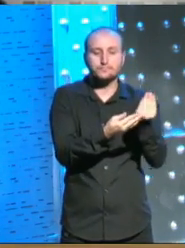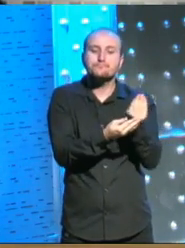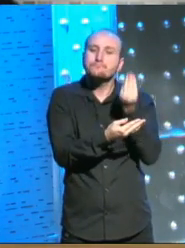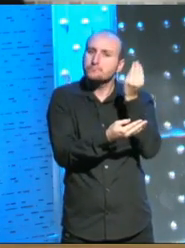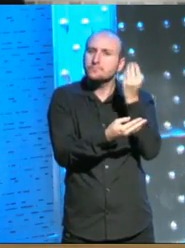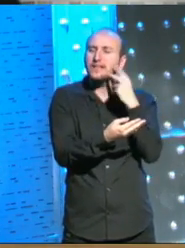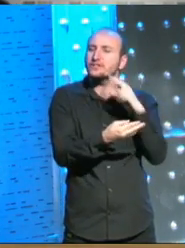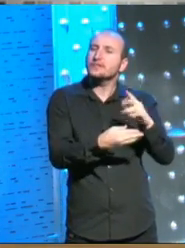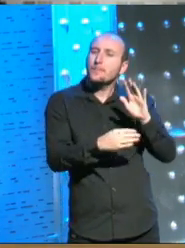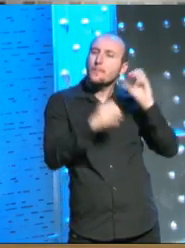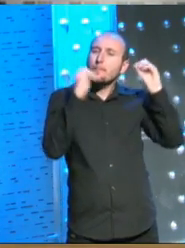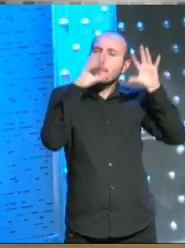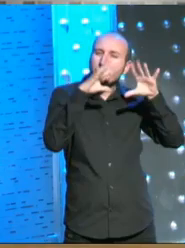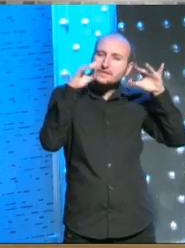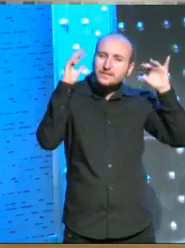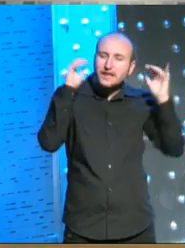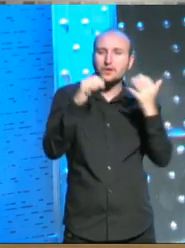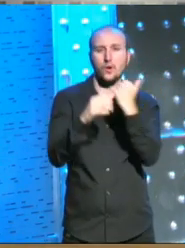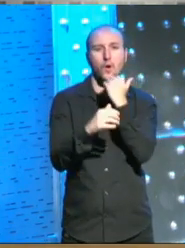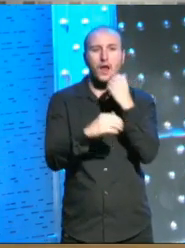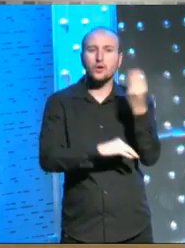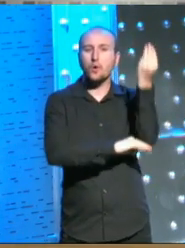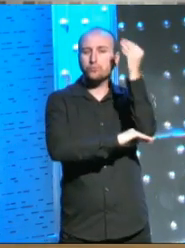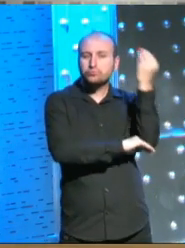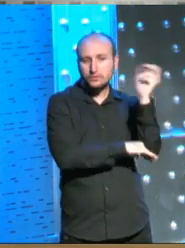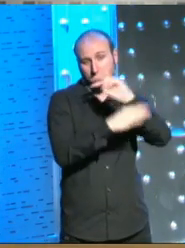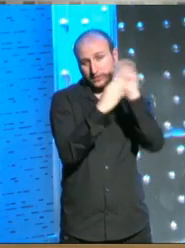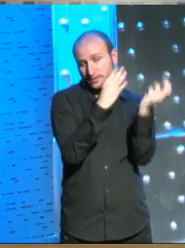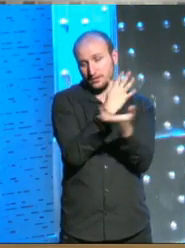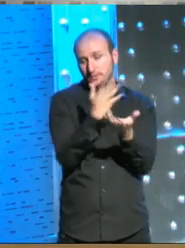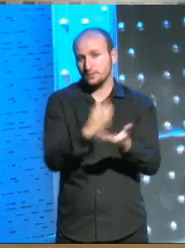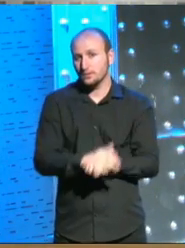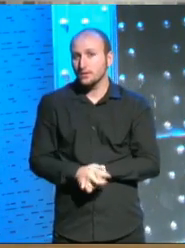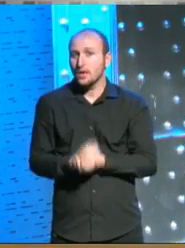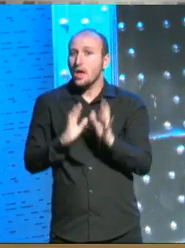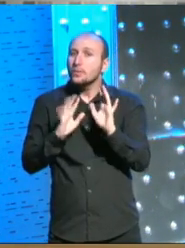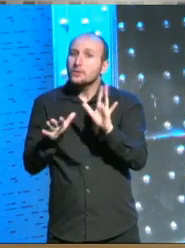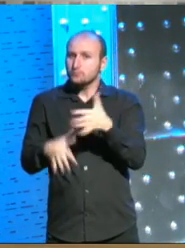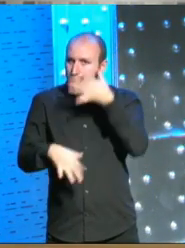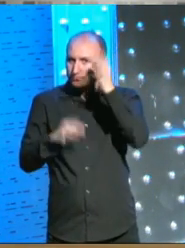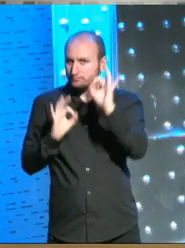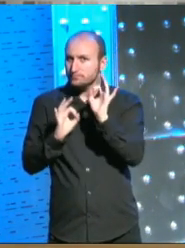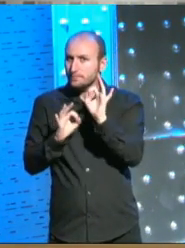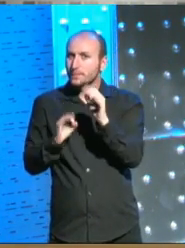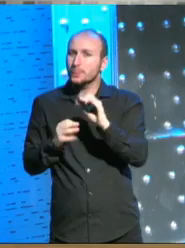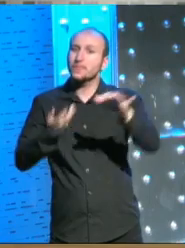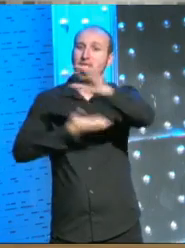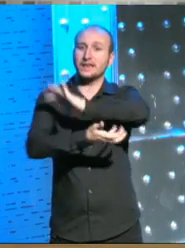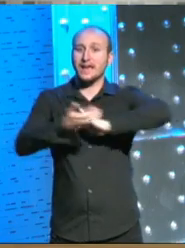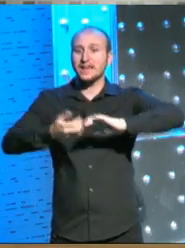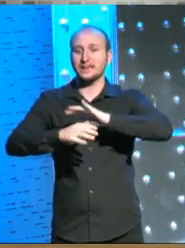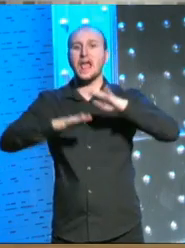es más misterio, aquel monolito, etcétera, etcétera, ¿no? Pero, efectivamente, la guerra del